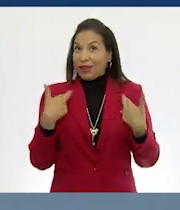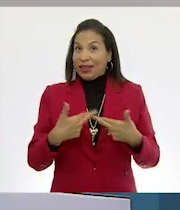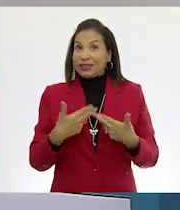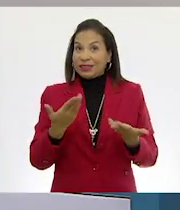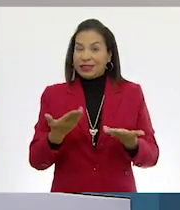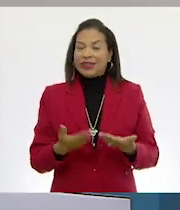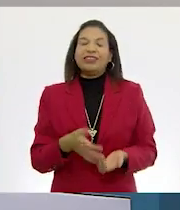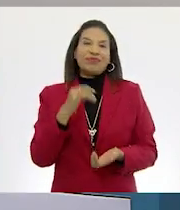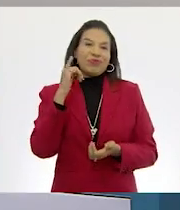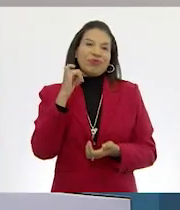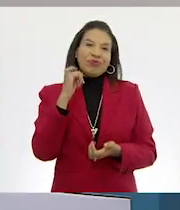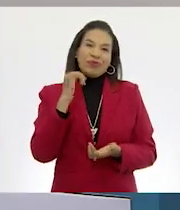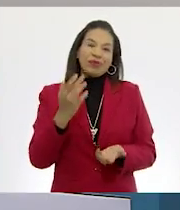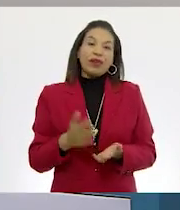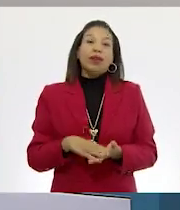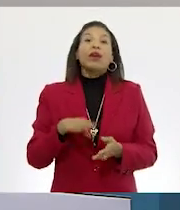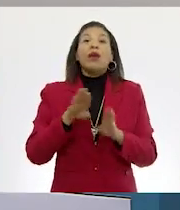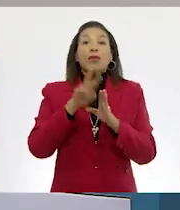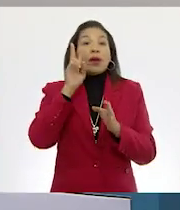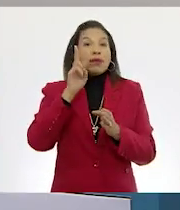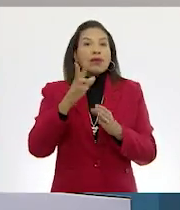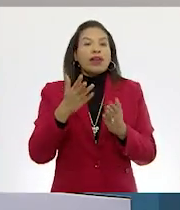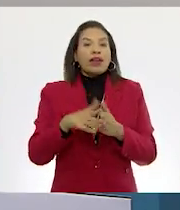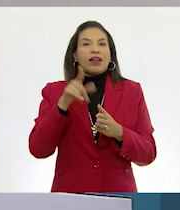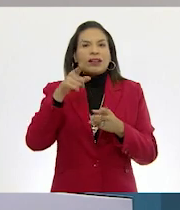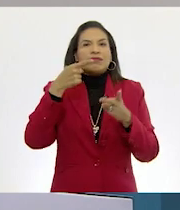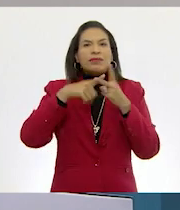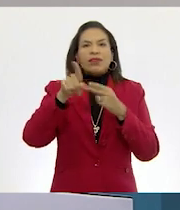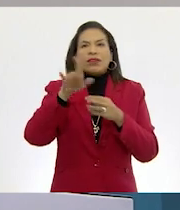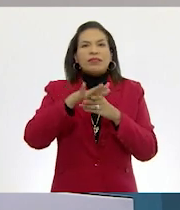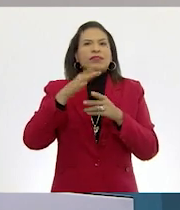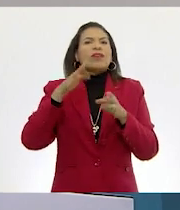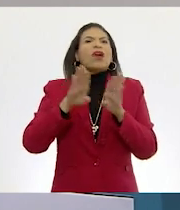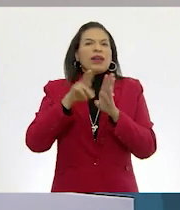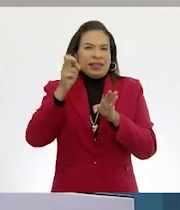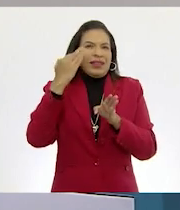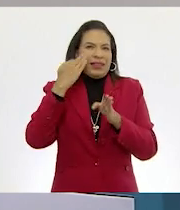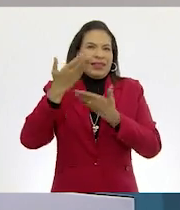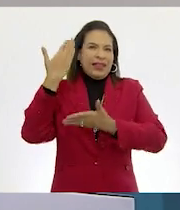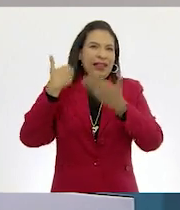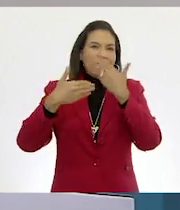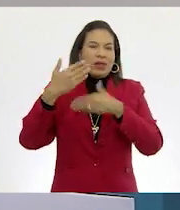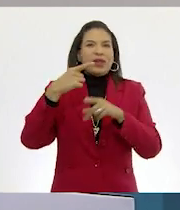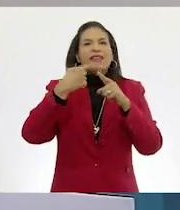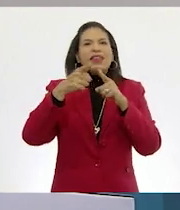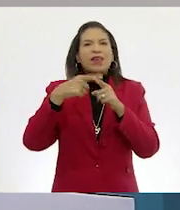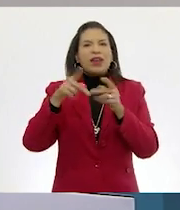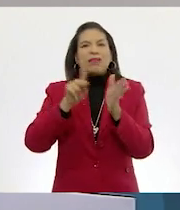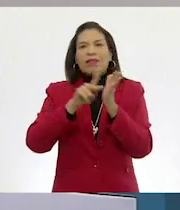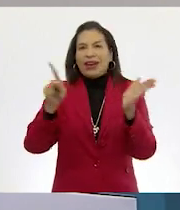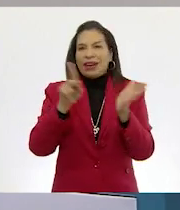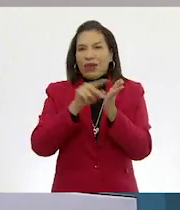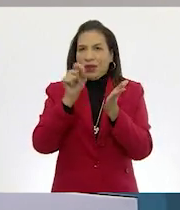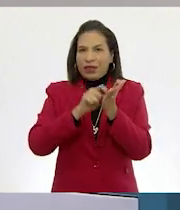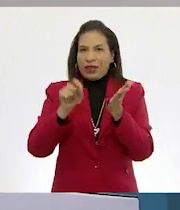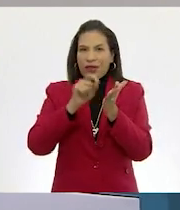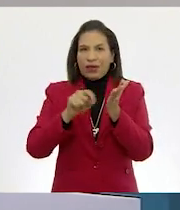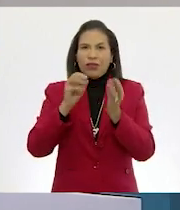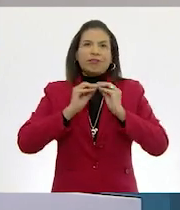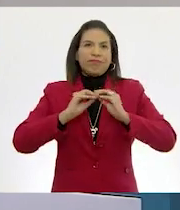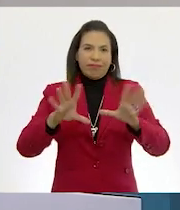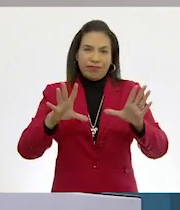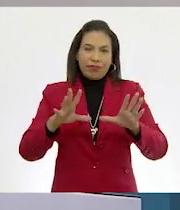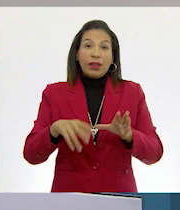maestra? Así es. Y como vimos, este encontró su auge en esta época a través de los diversos periódicos literarios que se